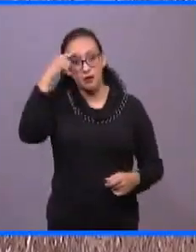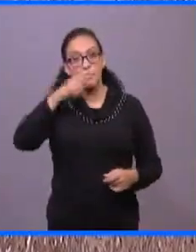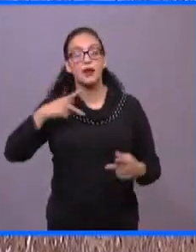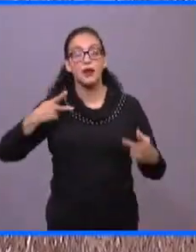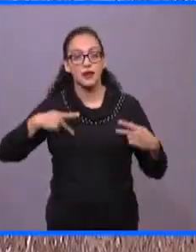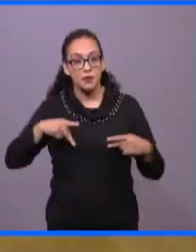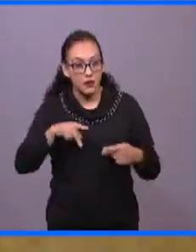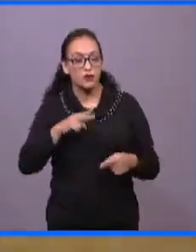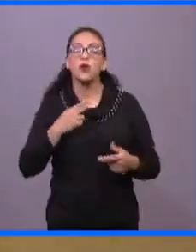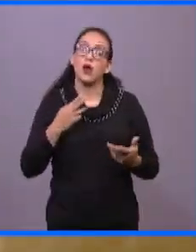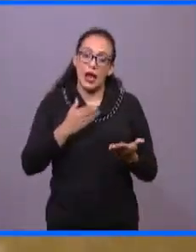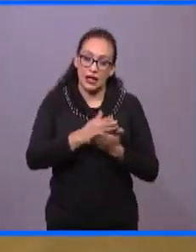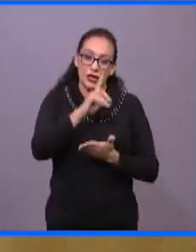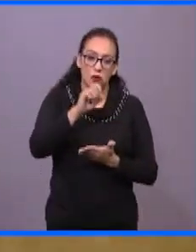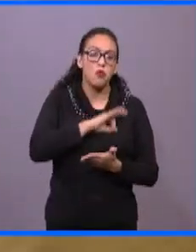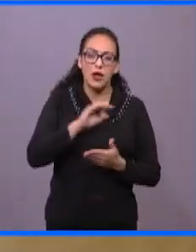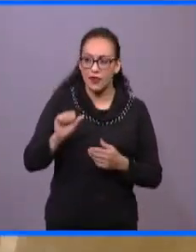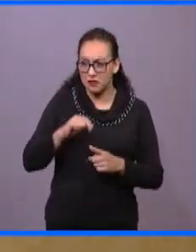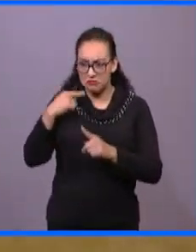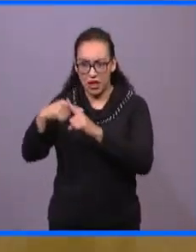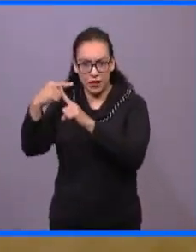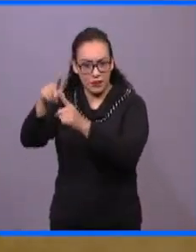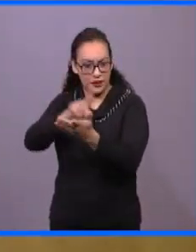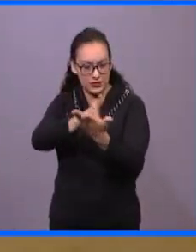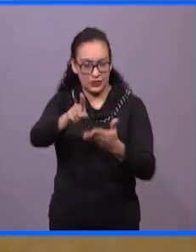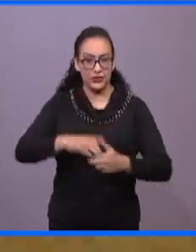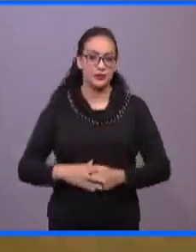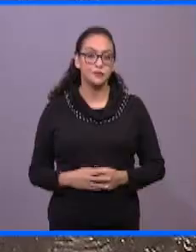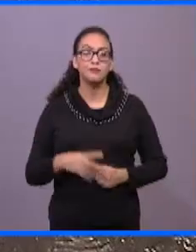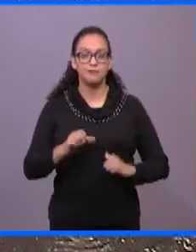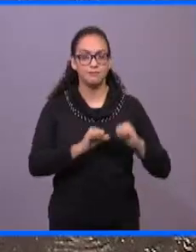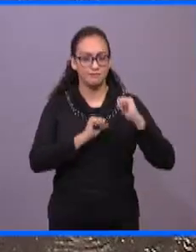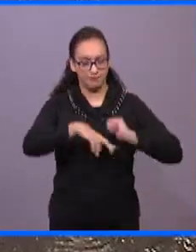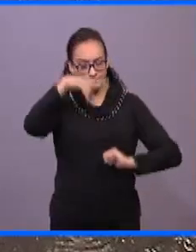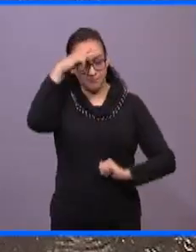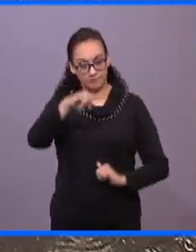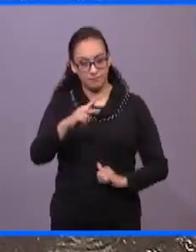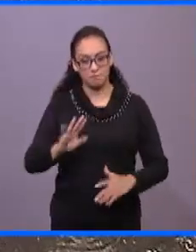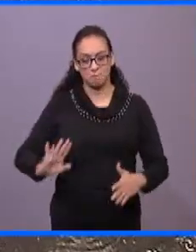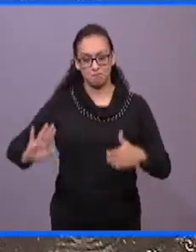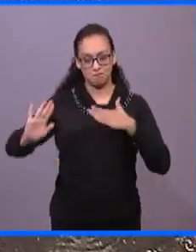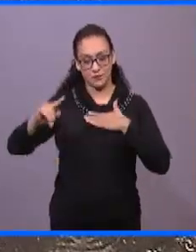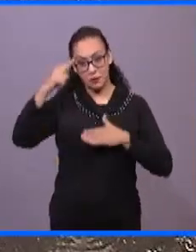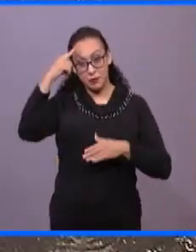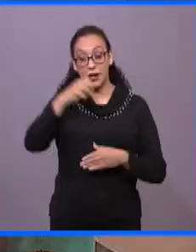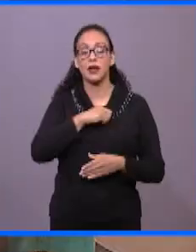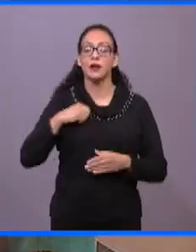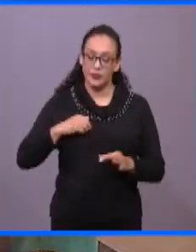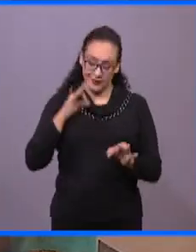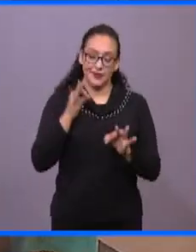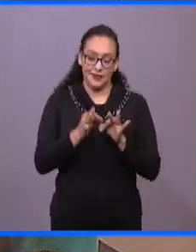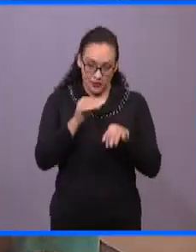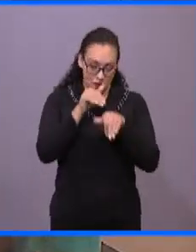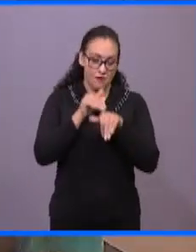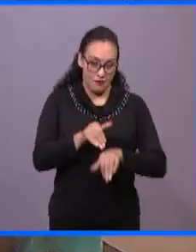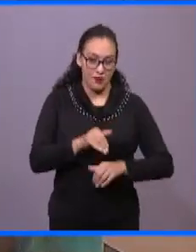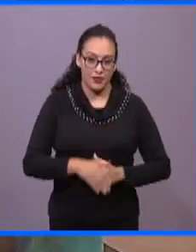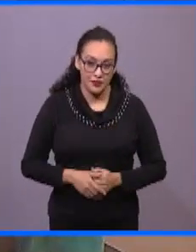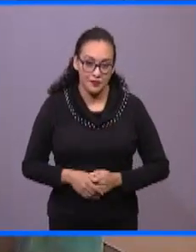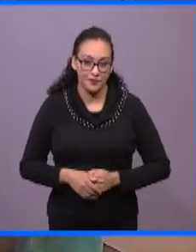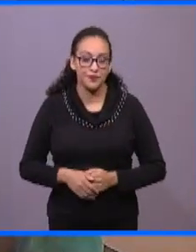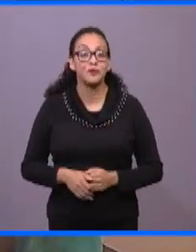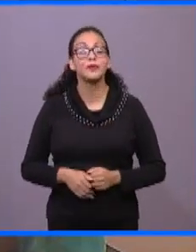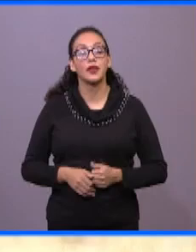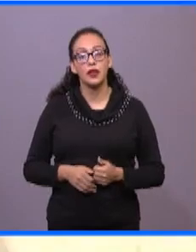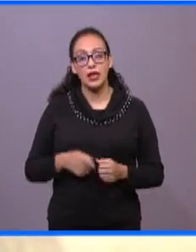ejercicio de otros derechos. Por lo que las autoridades mexicanas están comprometidas a cumplir sus obligaciones en esta materia, las cuales